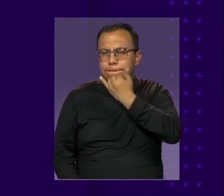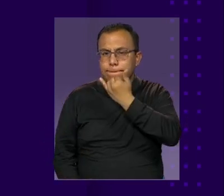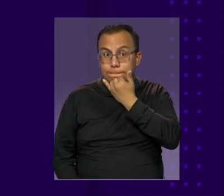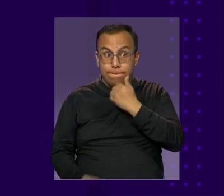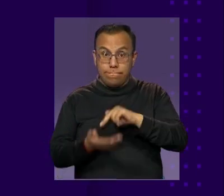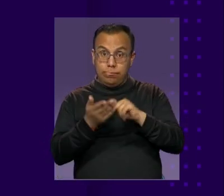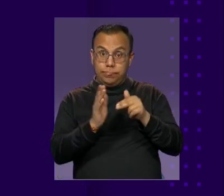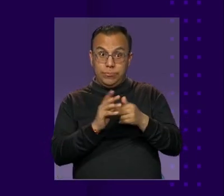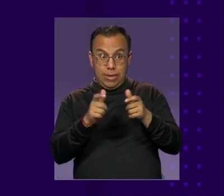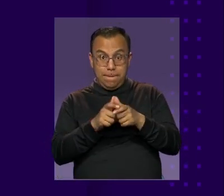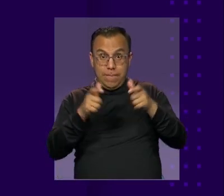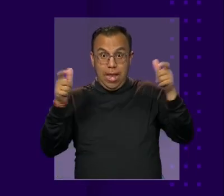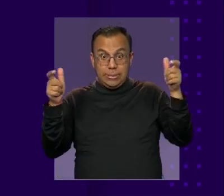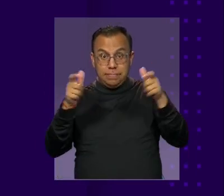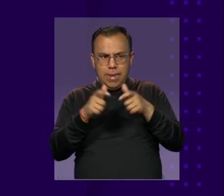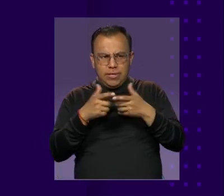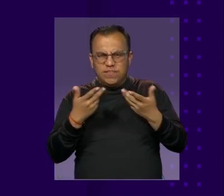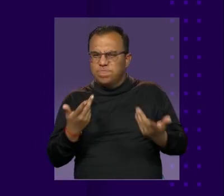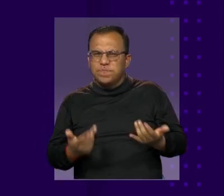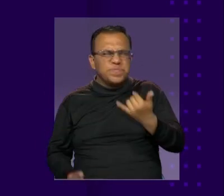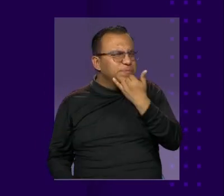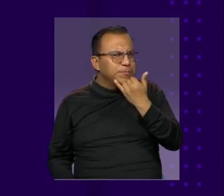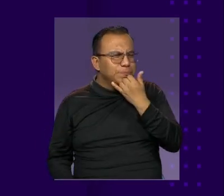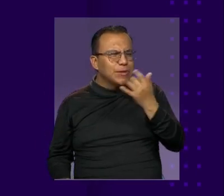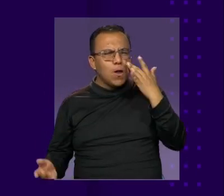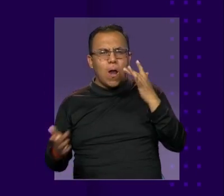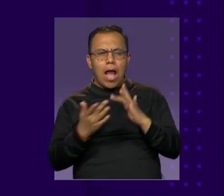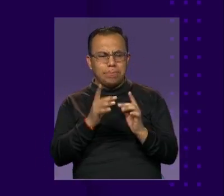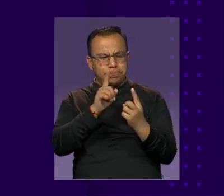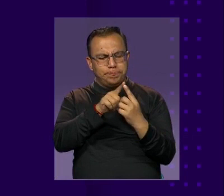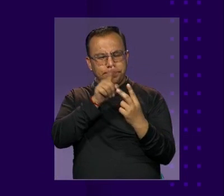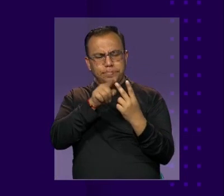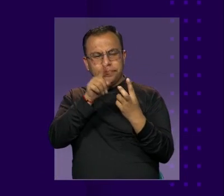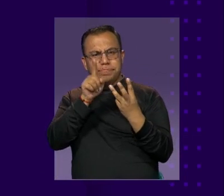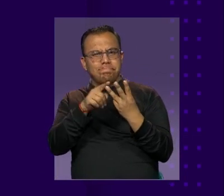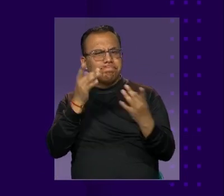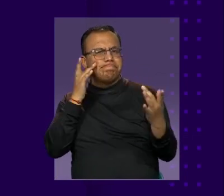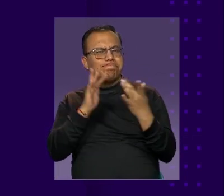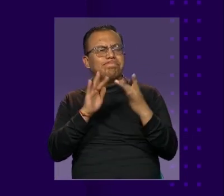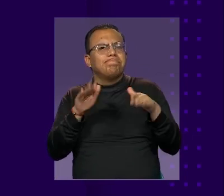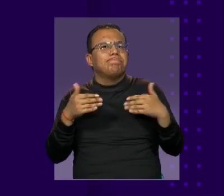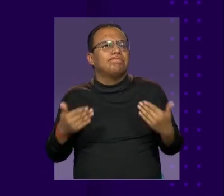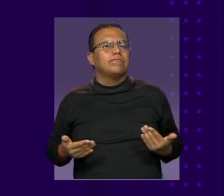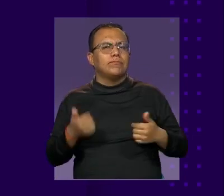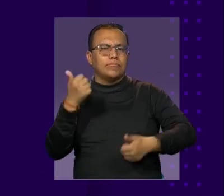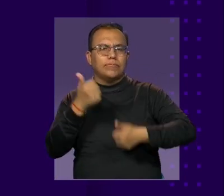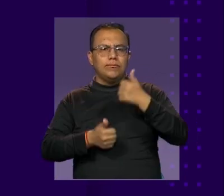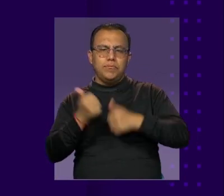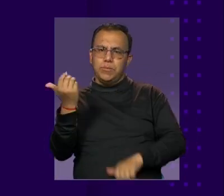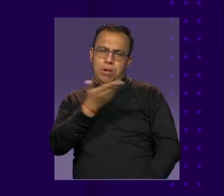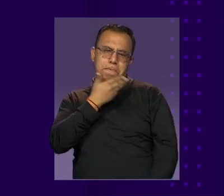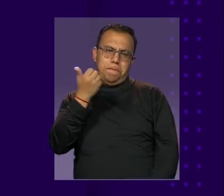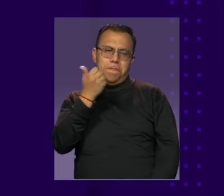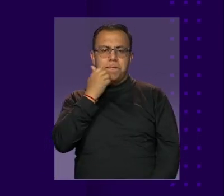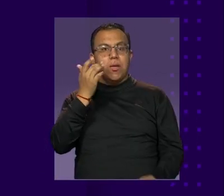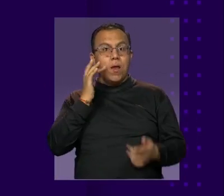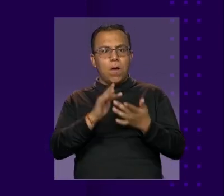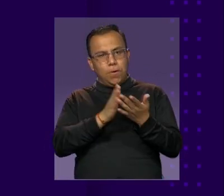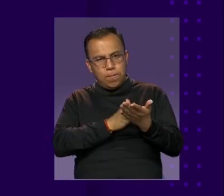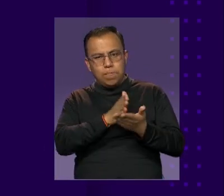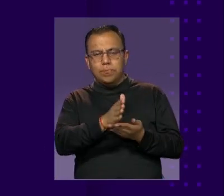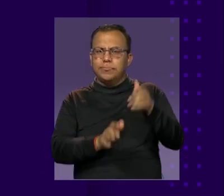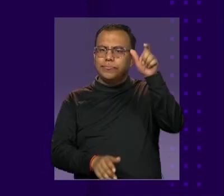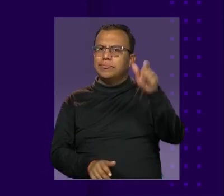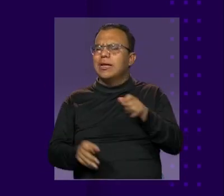sucede es que no hay una mayoría, ninguna de las candidatas les convence, o que ellos en ese punto ven que es mejor para el panorama que siga la interinidad?